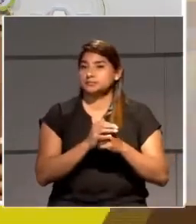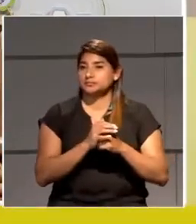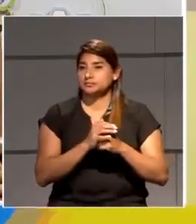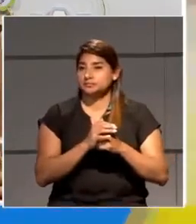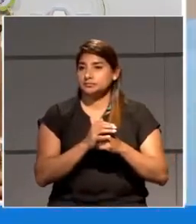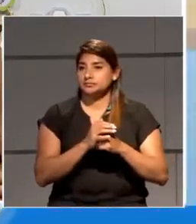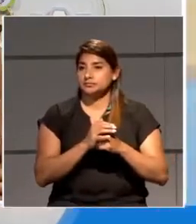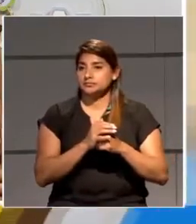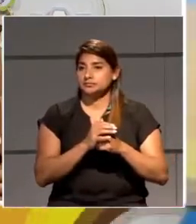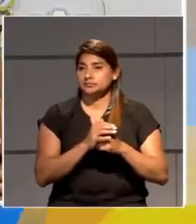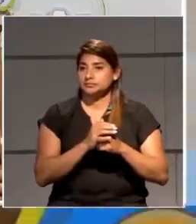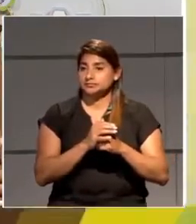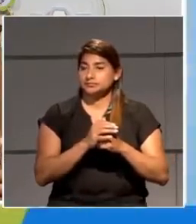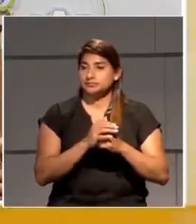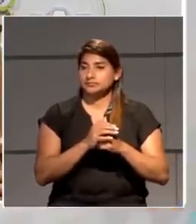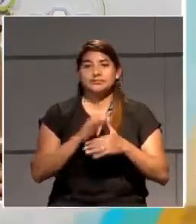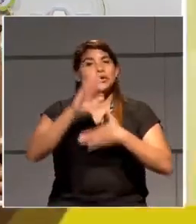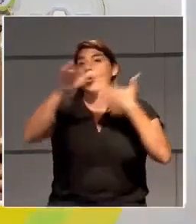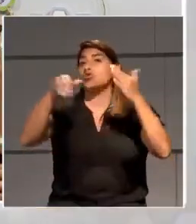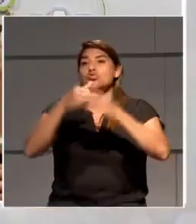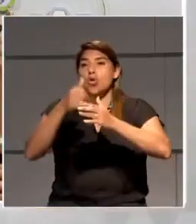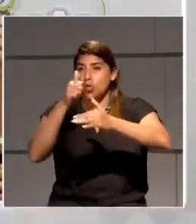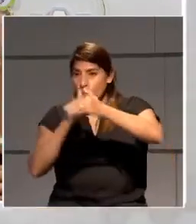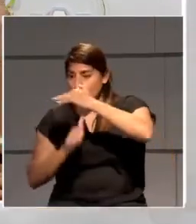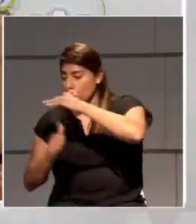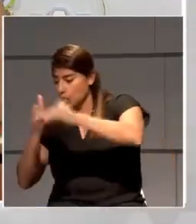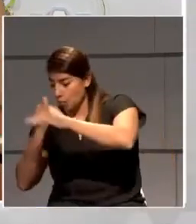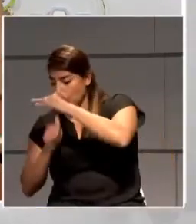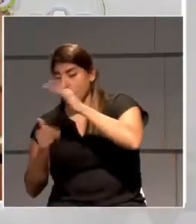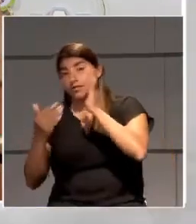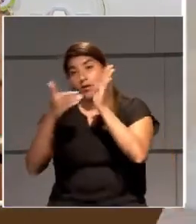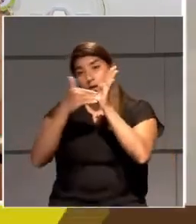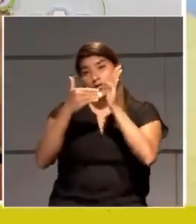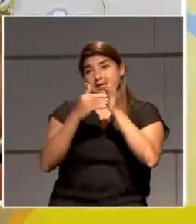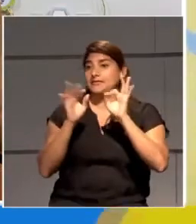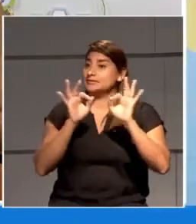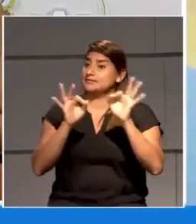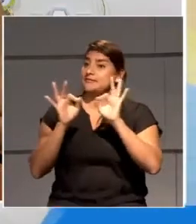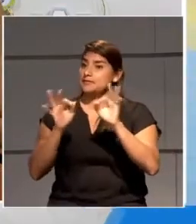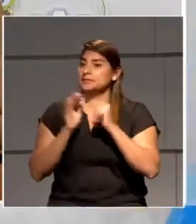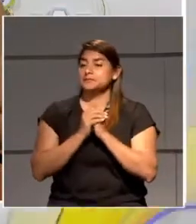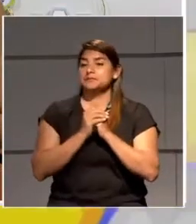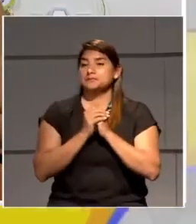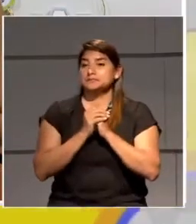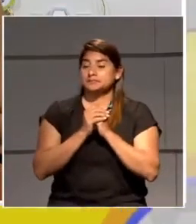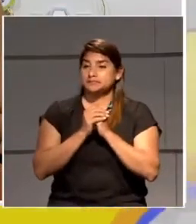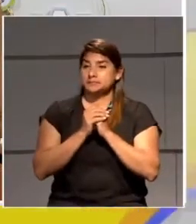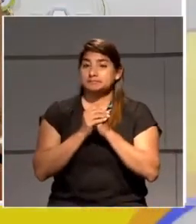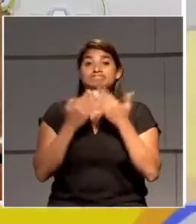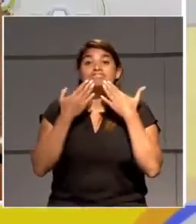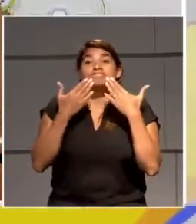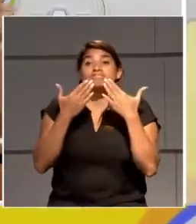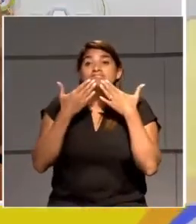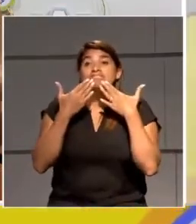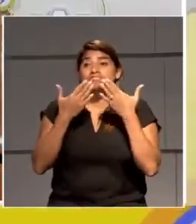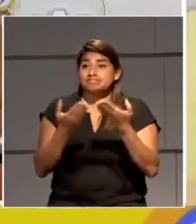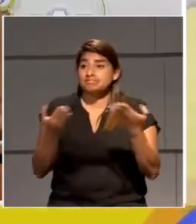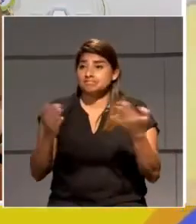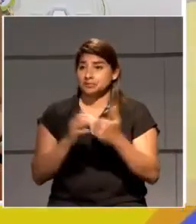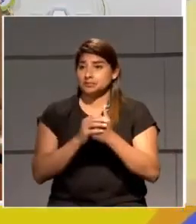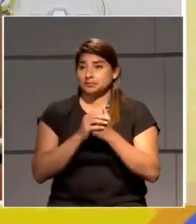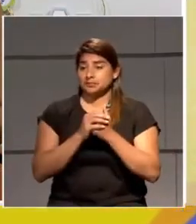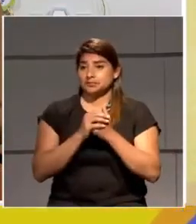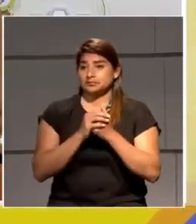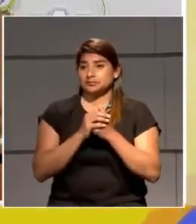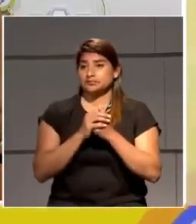cuchara. Es que él es muy ordenado y guarda las cosas. Yo le presto esta, Pluck. Ah, bueno, sí. Gracias. Espérese que tenía que